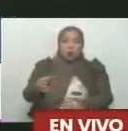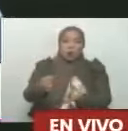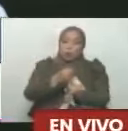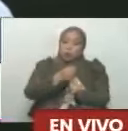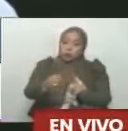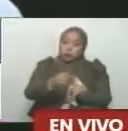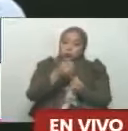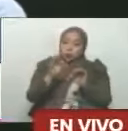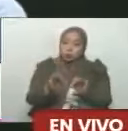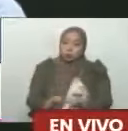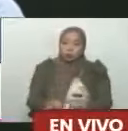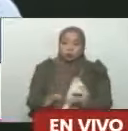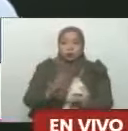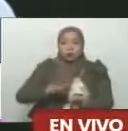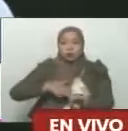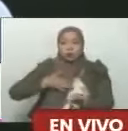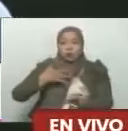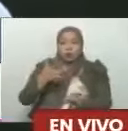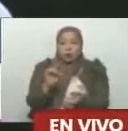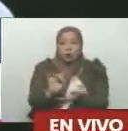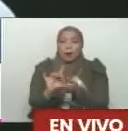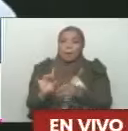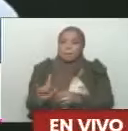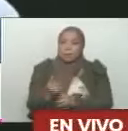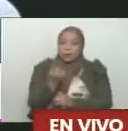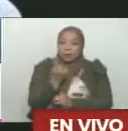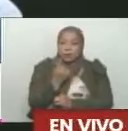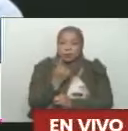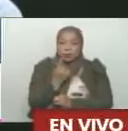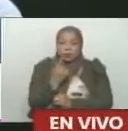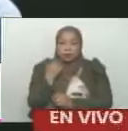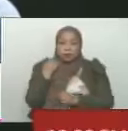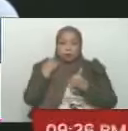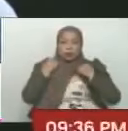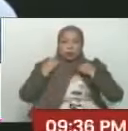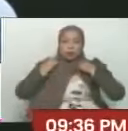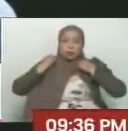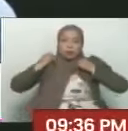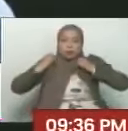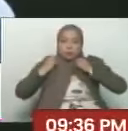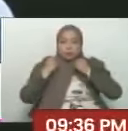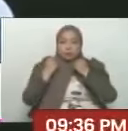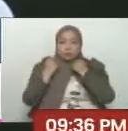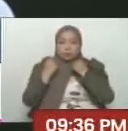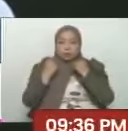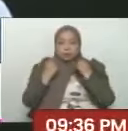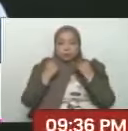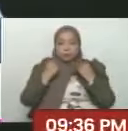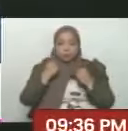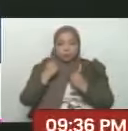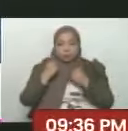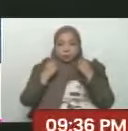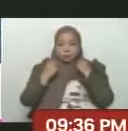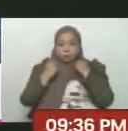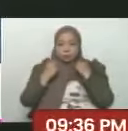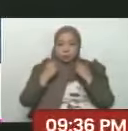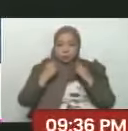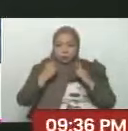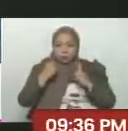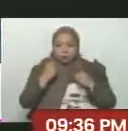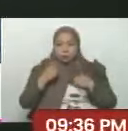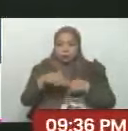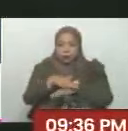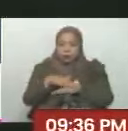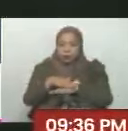batalla y pudiéramos decir que fue la primera. O sea, llegó el tricolor venezolano. Y